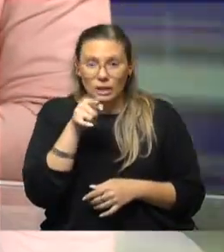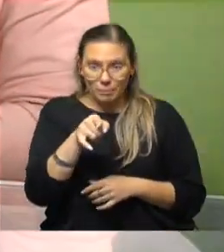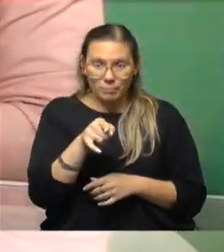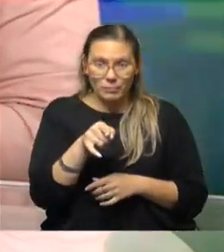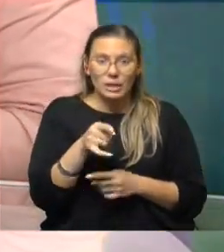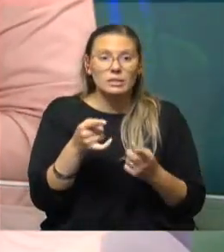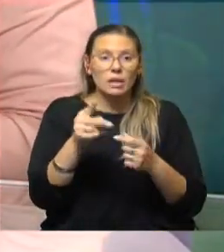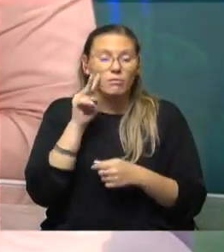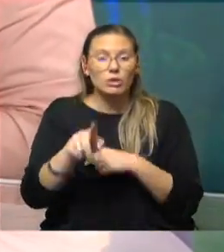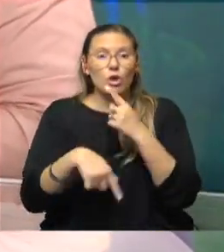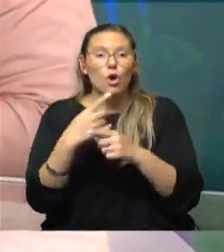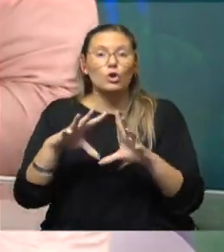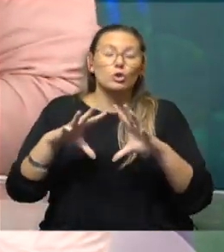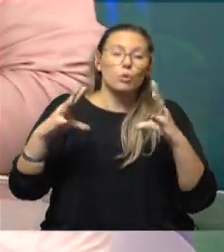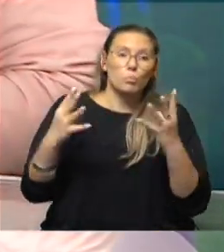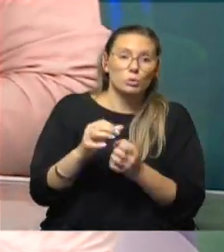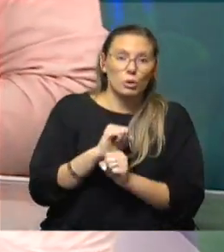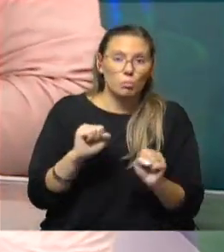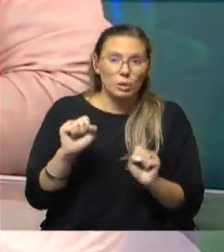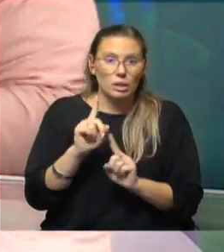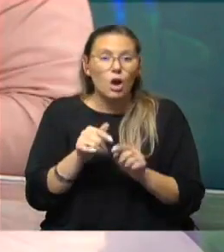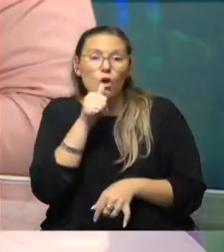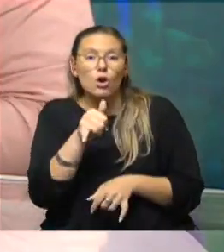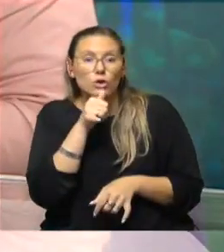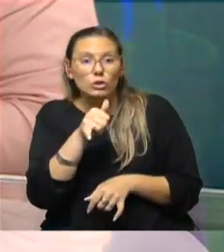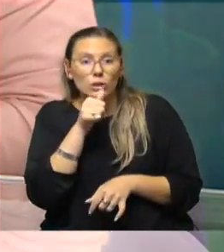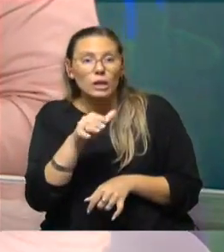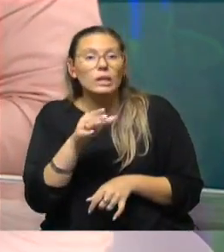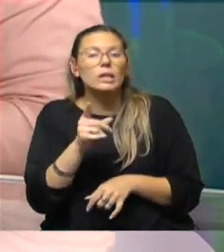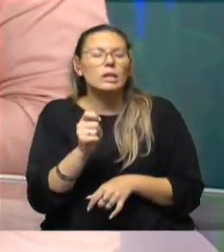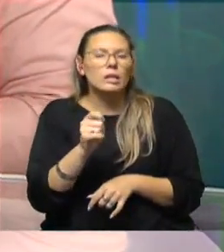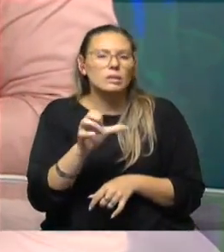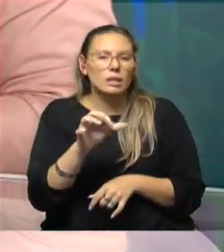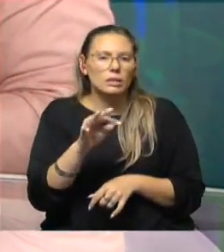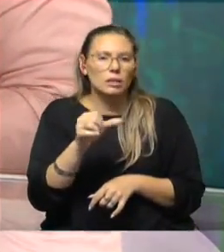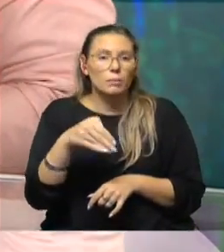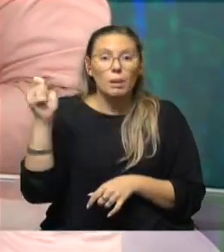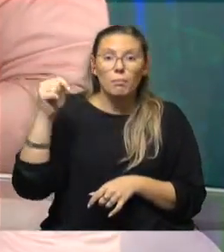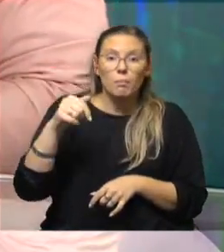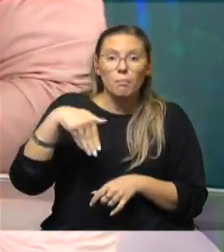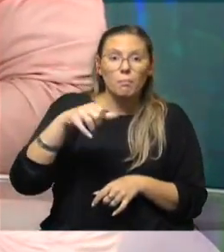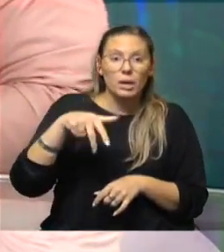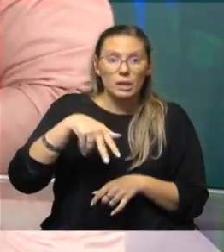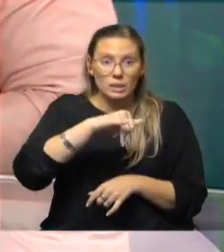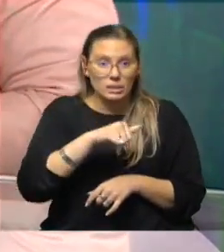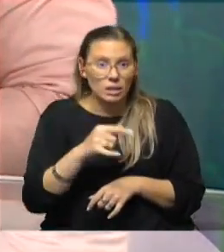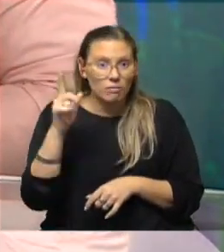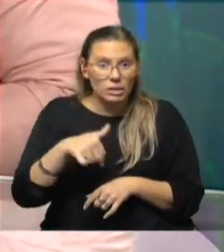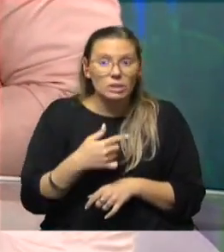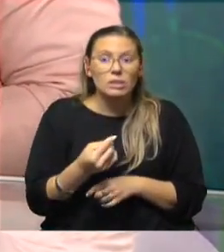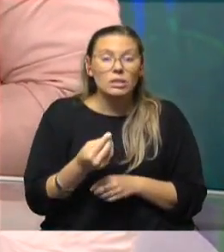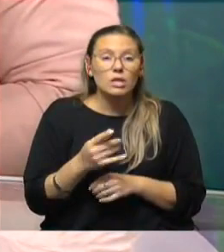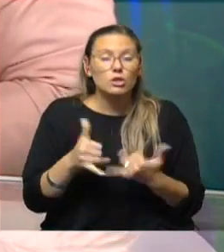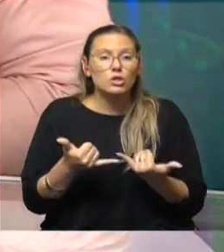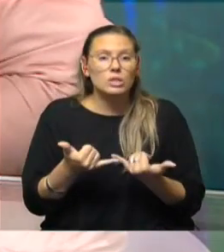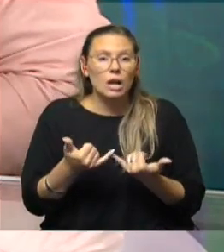Si nos estás viendo desde otra galaxia, puede ser que te tengamos que contar quién es Esteban Menis. Y te dice Menis, exactamente. Me encantó porque yo ya